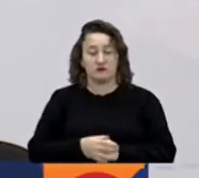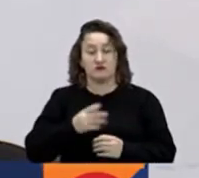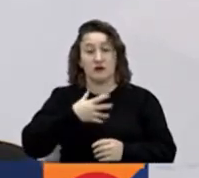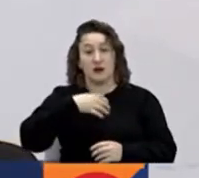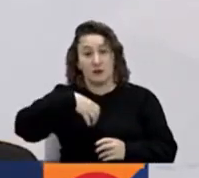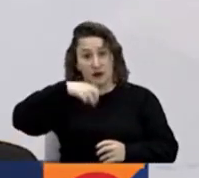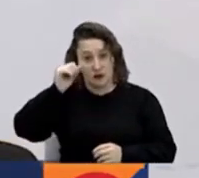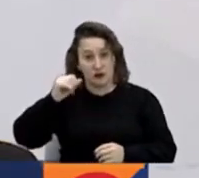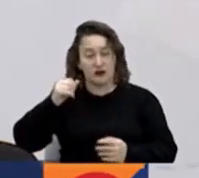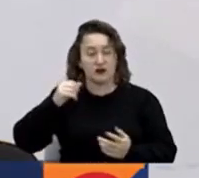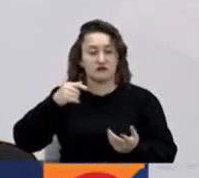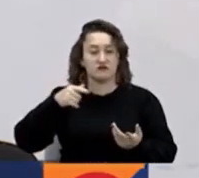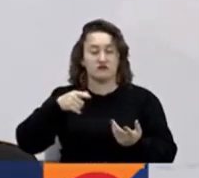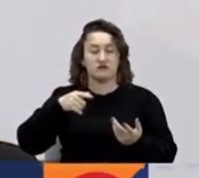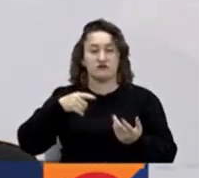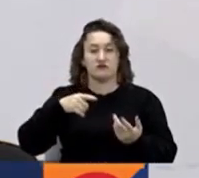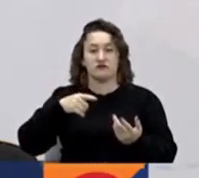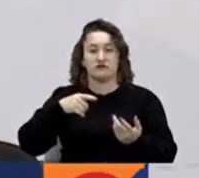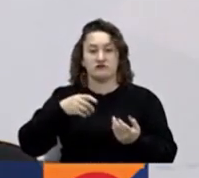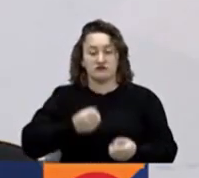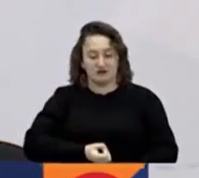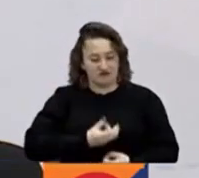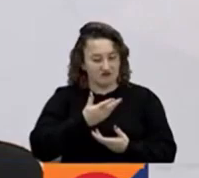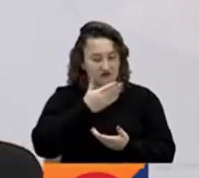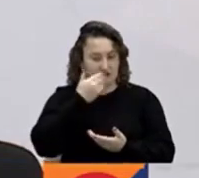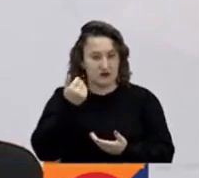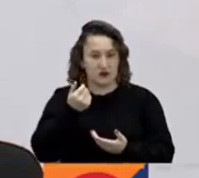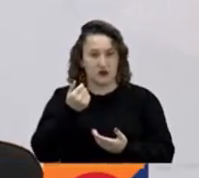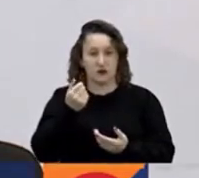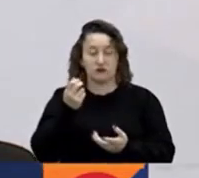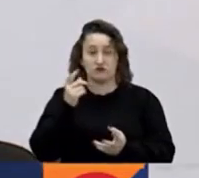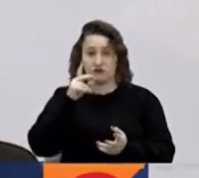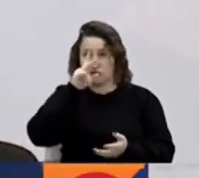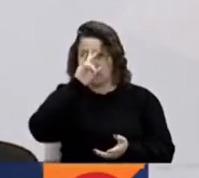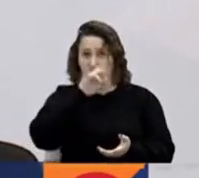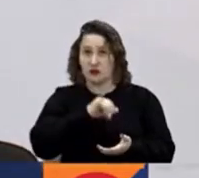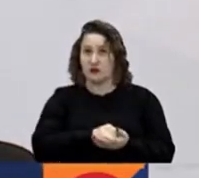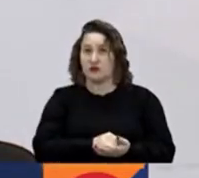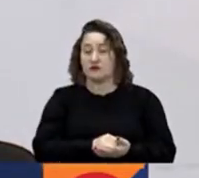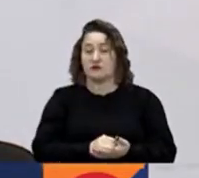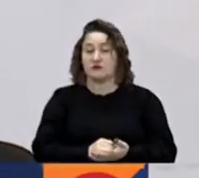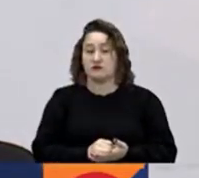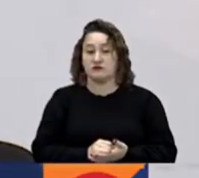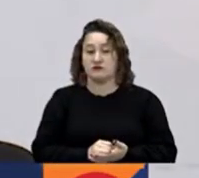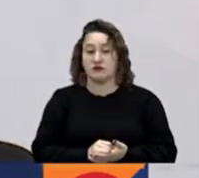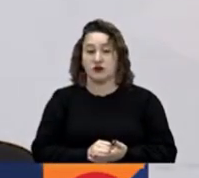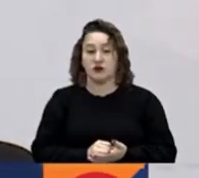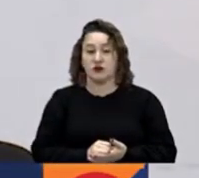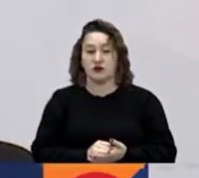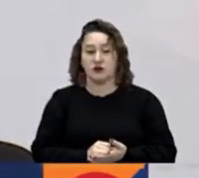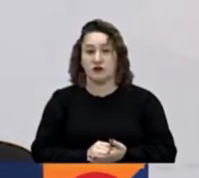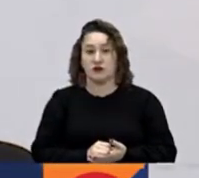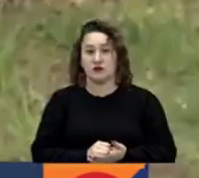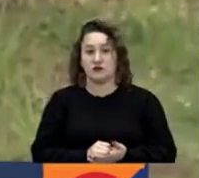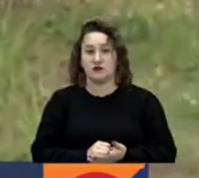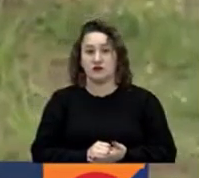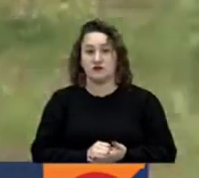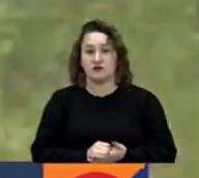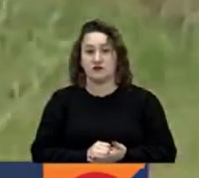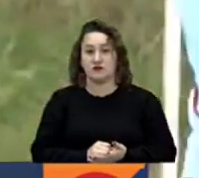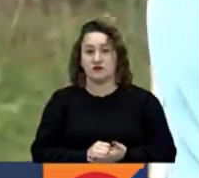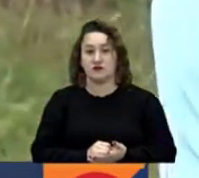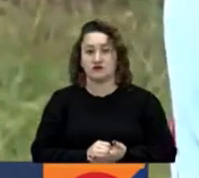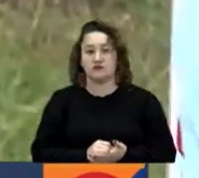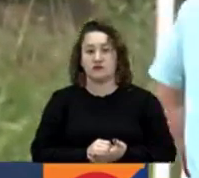mejor de nosotros, pero creo que sí va a ser un poco... va a pesar un poco la ausencia de él. Pero